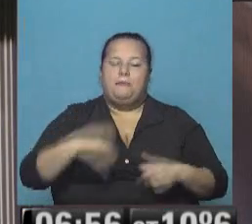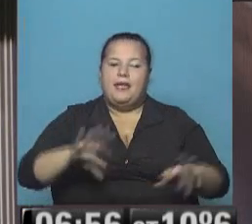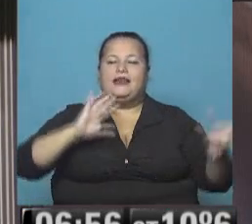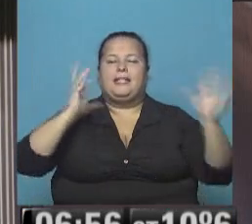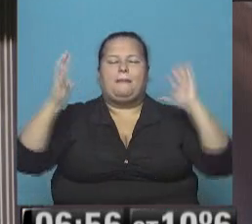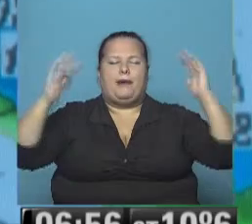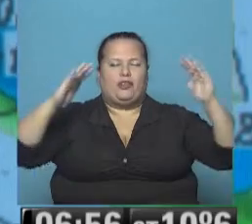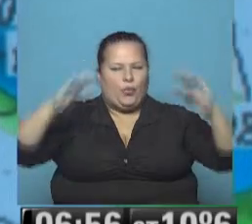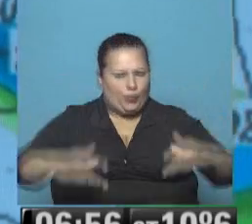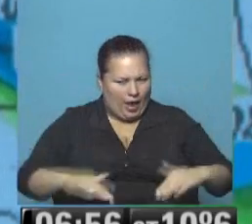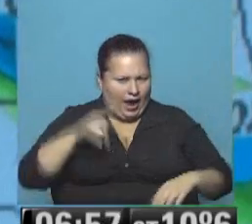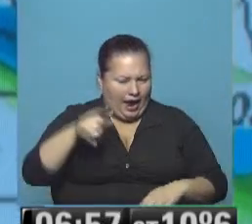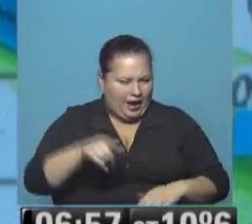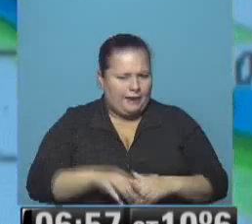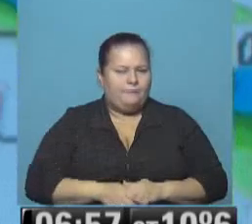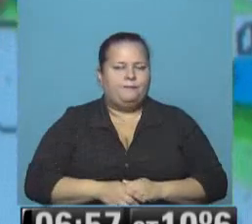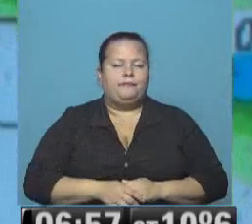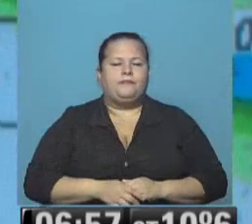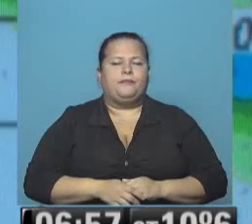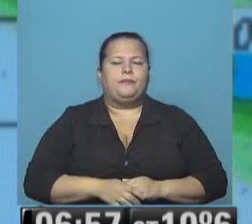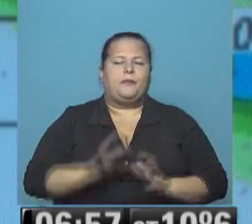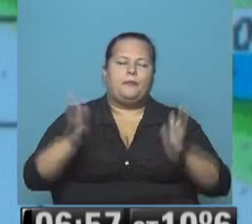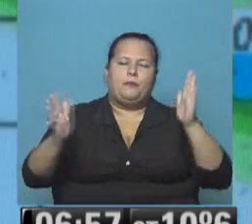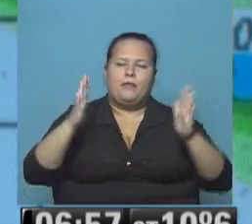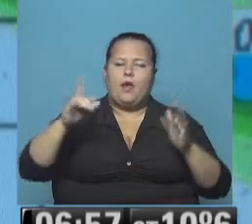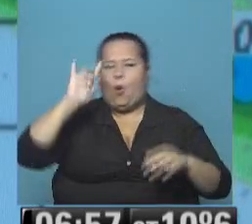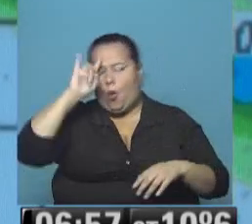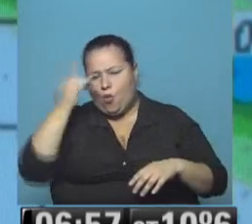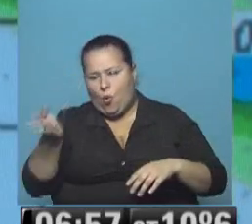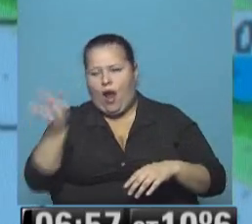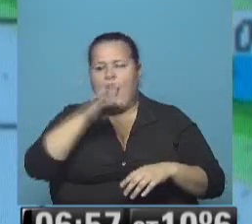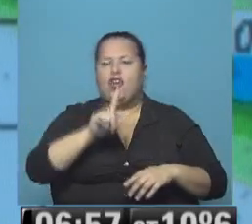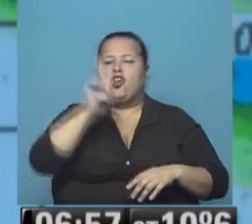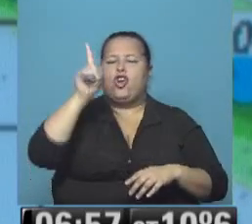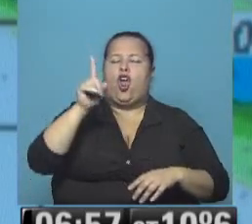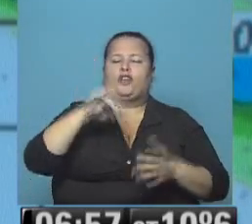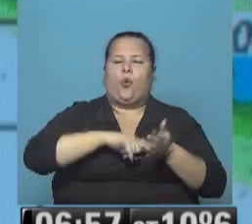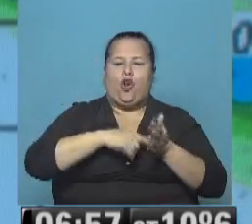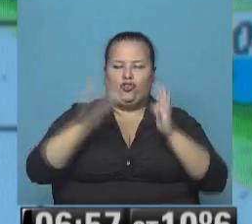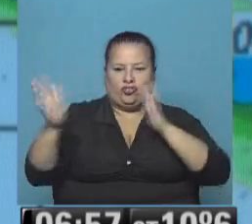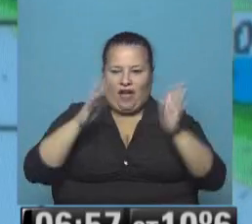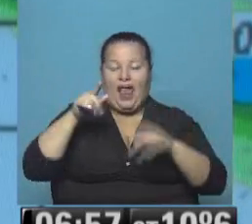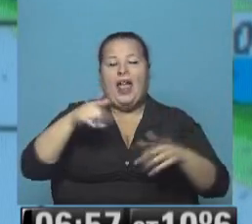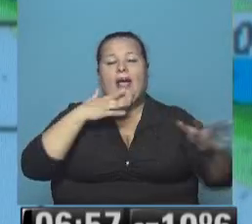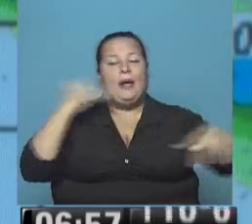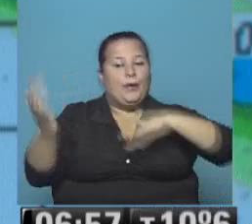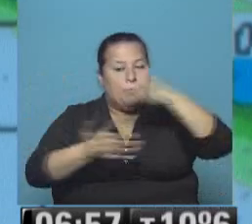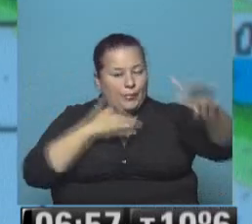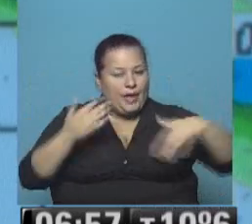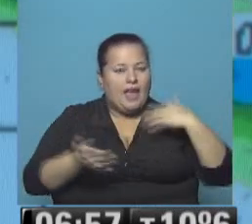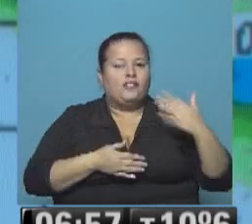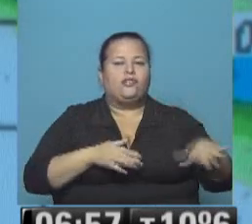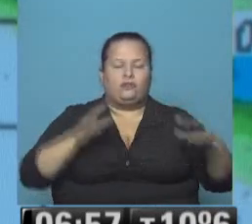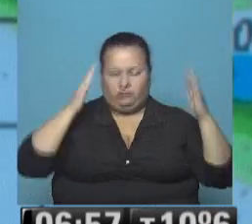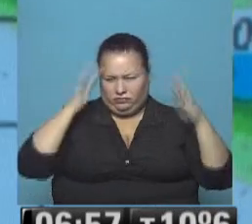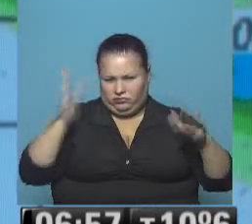de baja presión a formarse así entre la república oriental del uruguay y el norte de la provincia de buenos aires y allí los vientos serán bastante